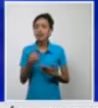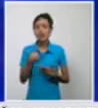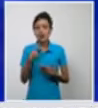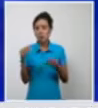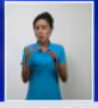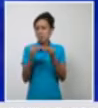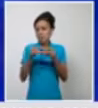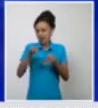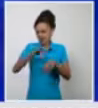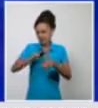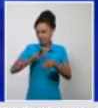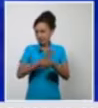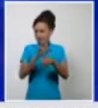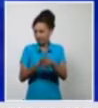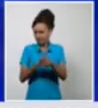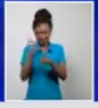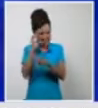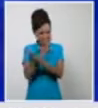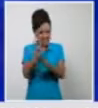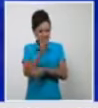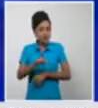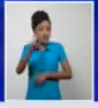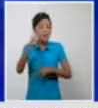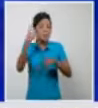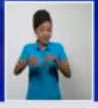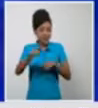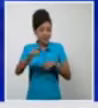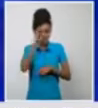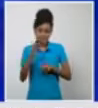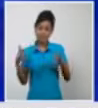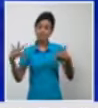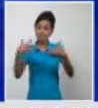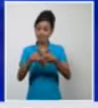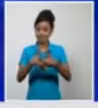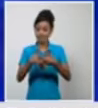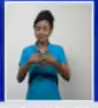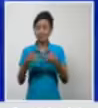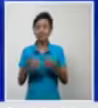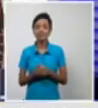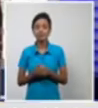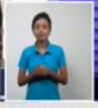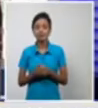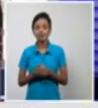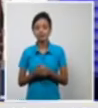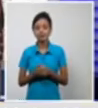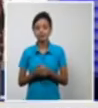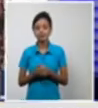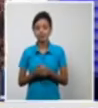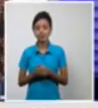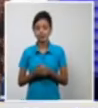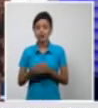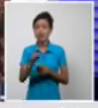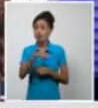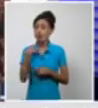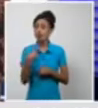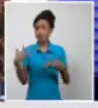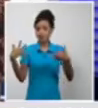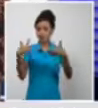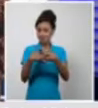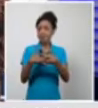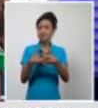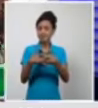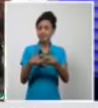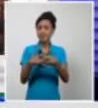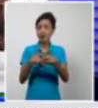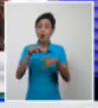este combate de la COVID-19, sin embargo, no es así. Sí, bueno, para nada estamos lejos, estamos bastante cerca. Hoy es muy